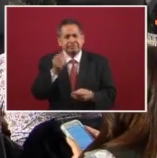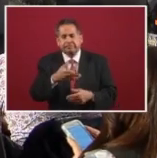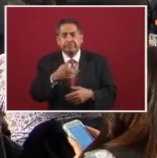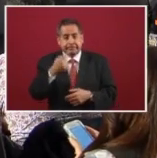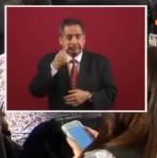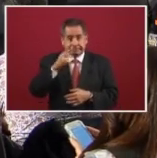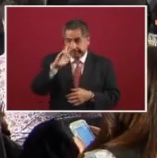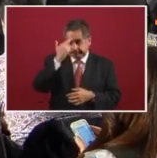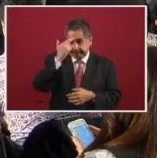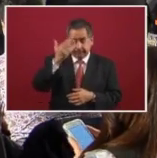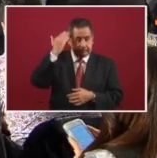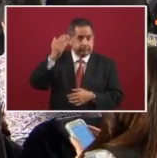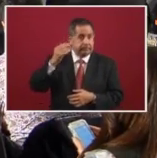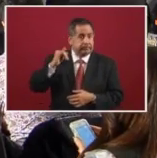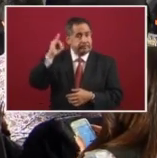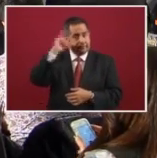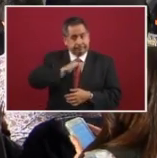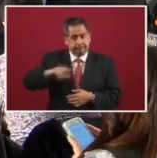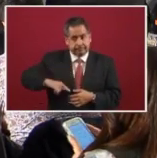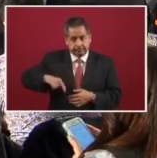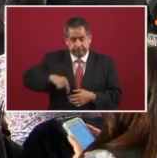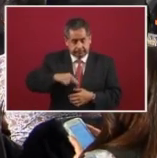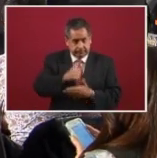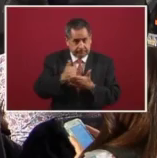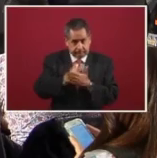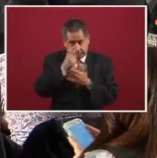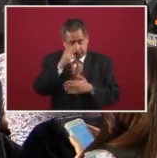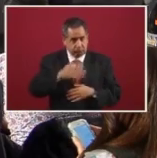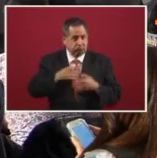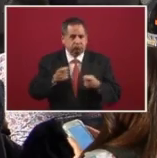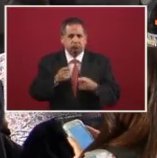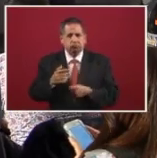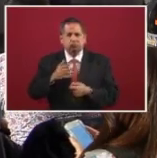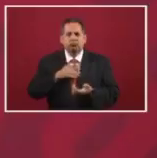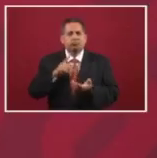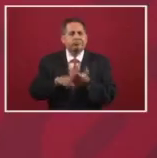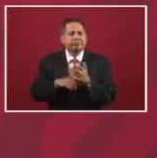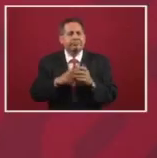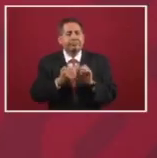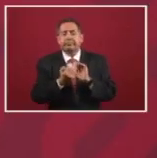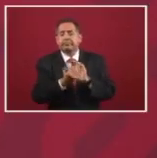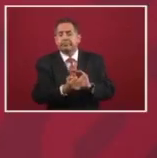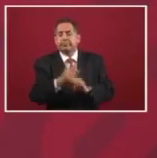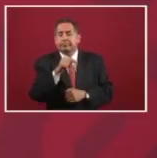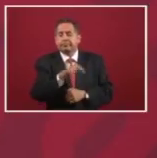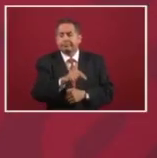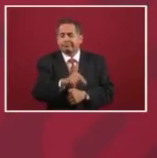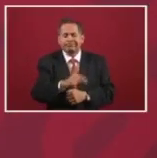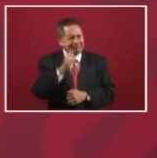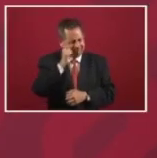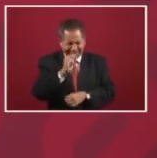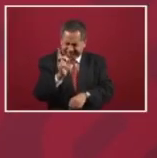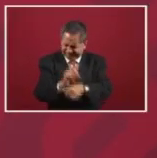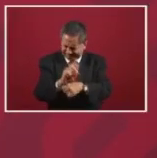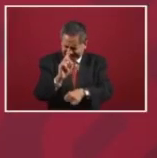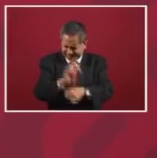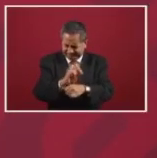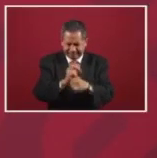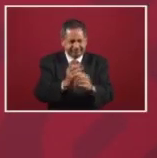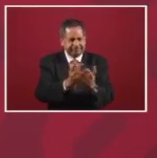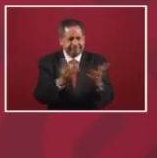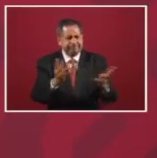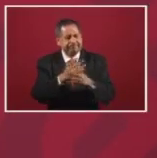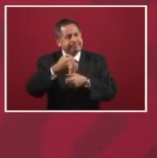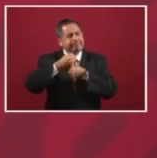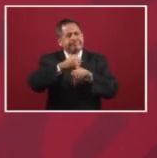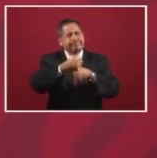cuando fui jefe de gobierno tenía yo un plantón permanente de los de